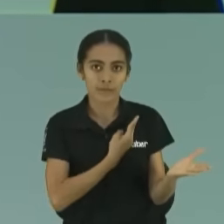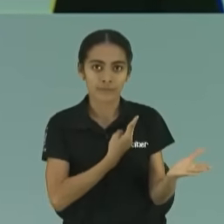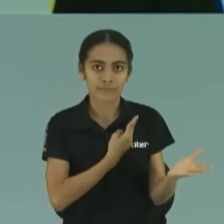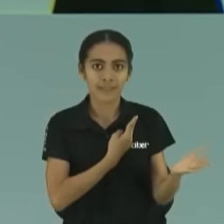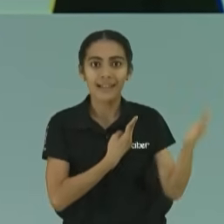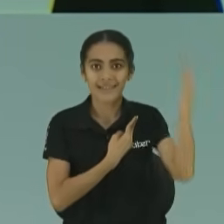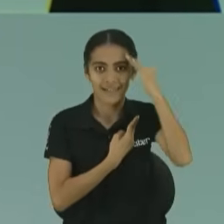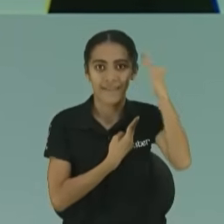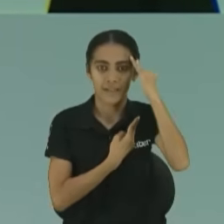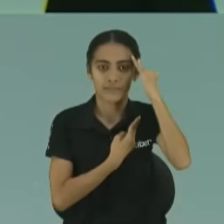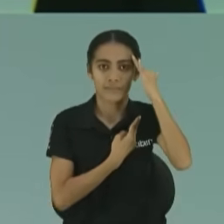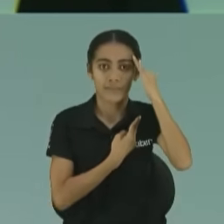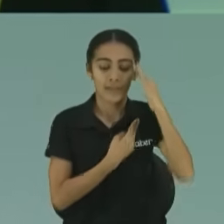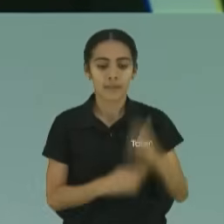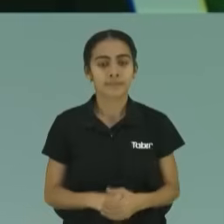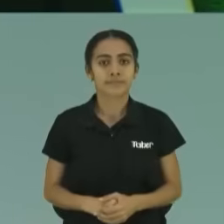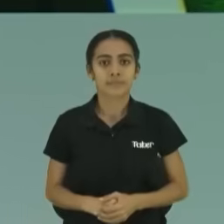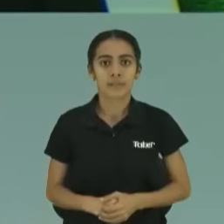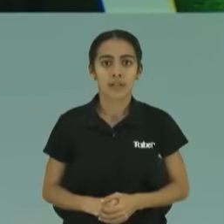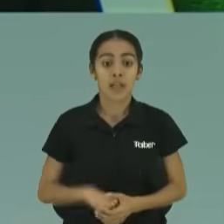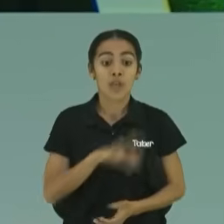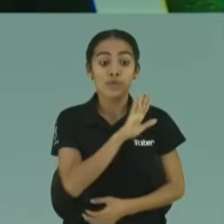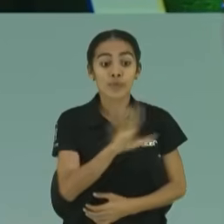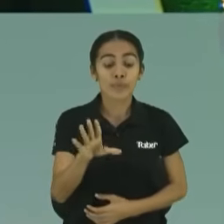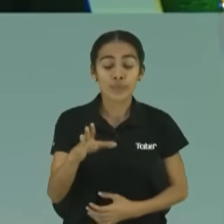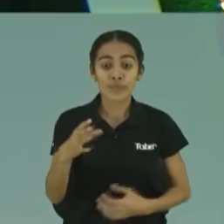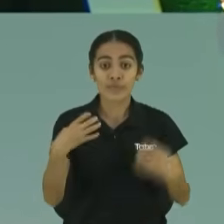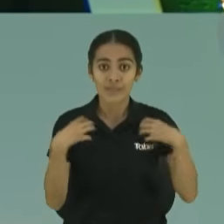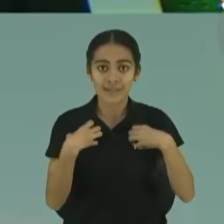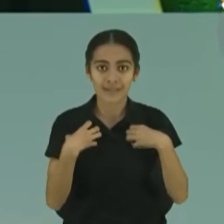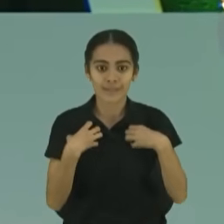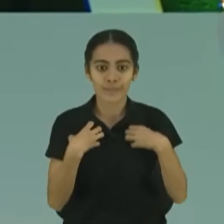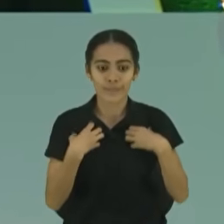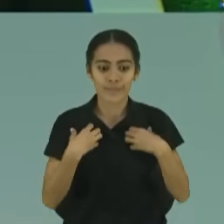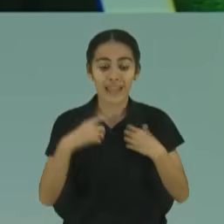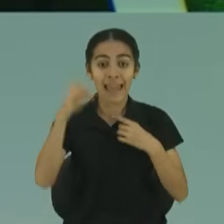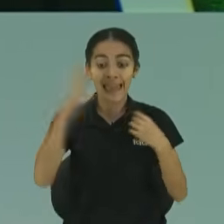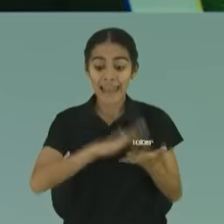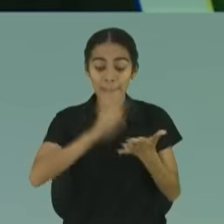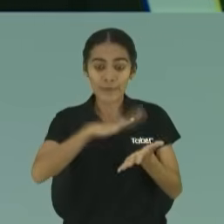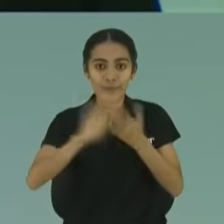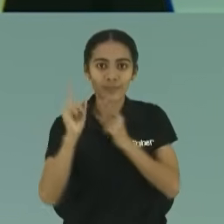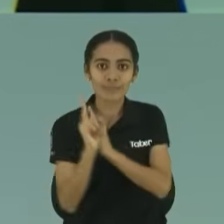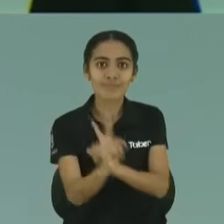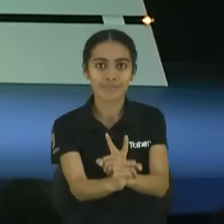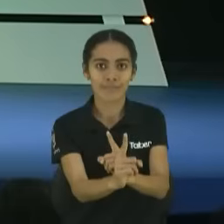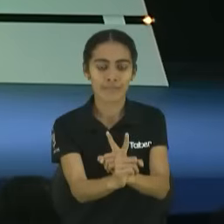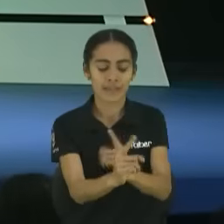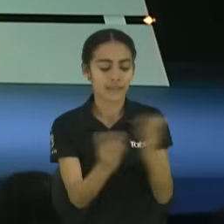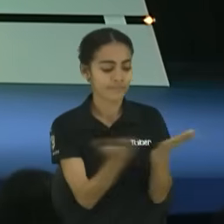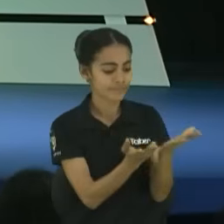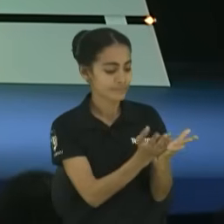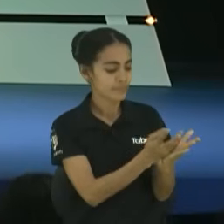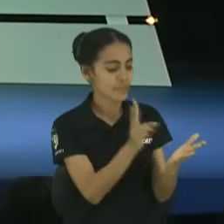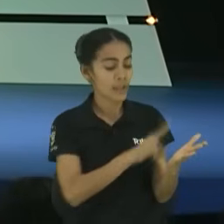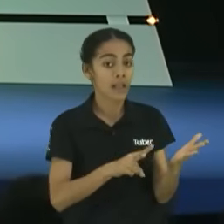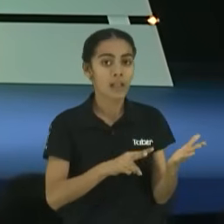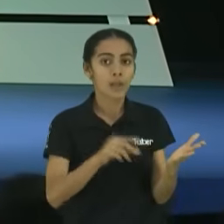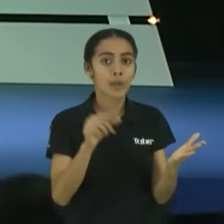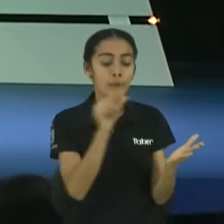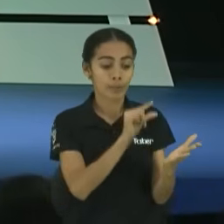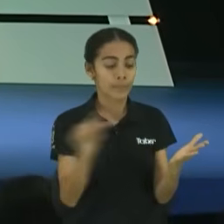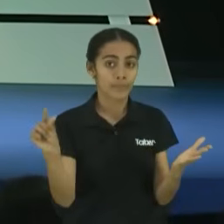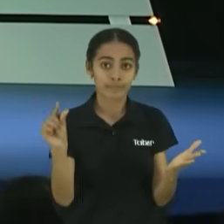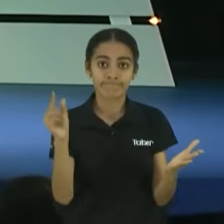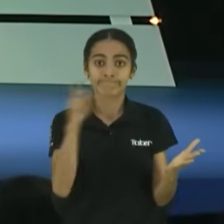vida si somos guiados por el Espíritu. Romanos capítulo 8, damos lectura a la palabra del Señor en el nombre del Padre, del Hijo,